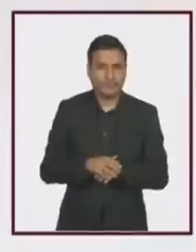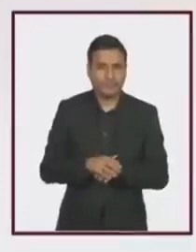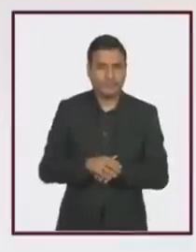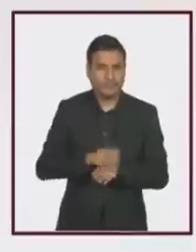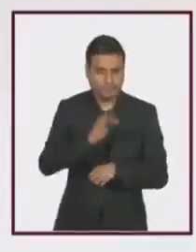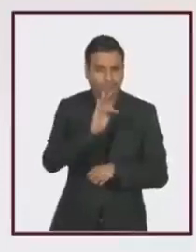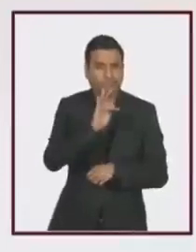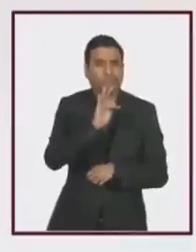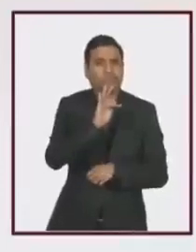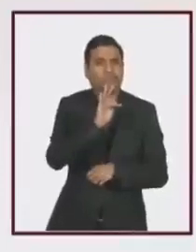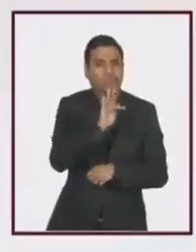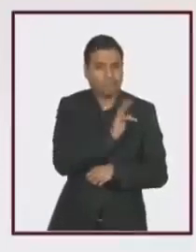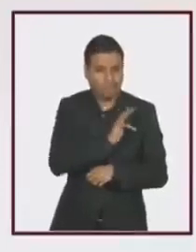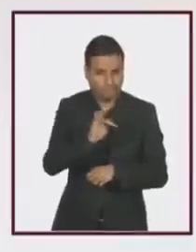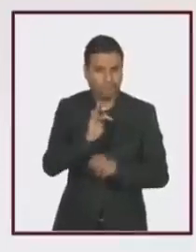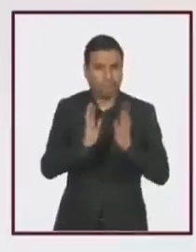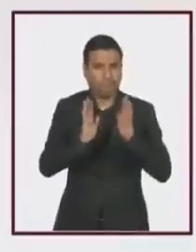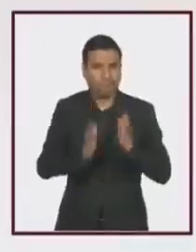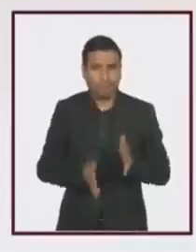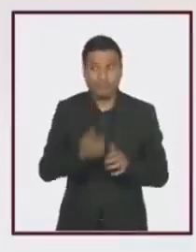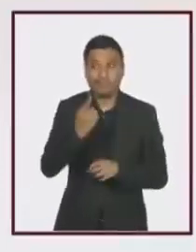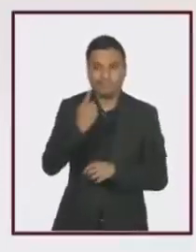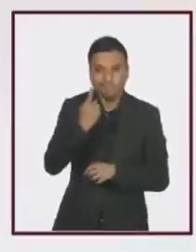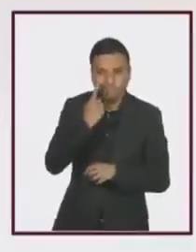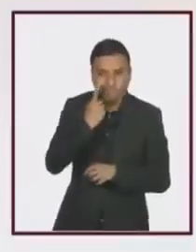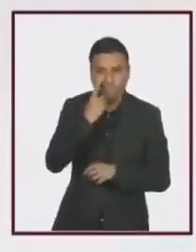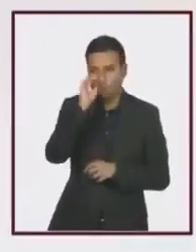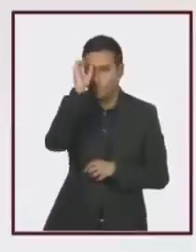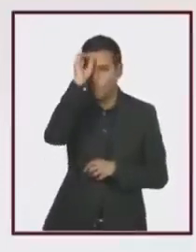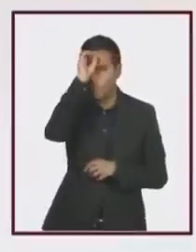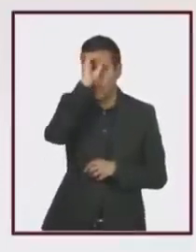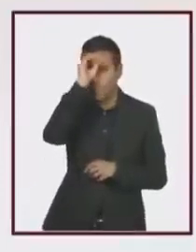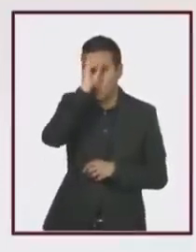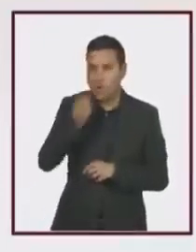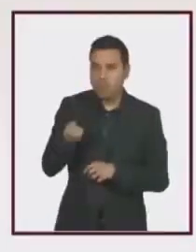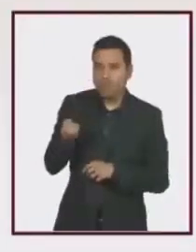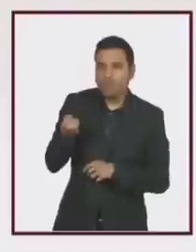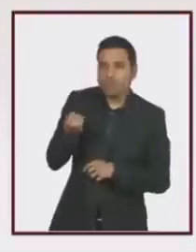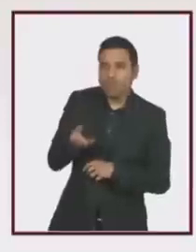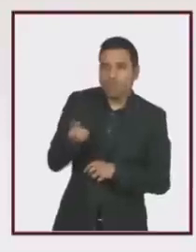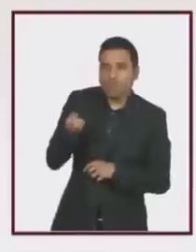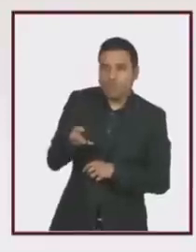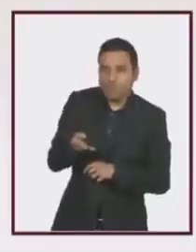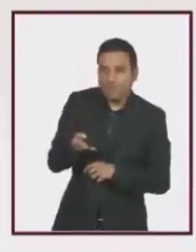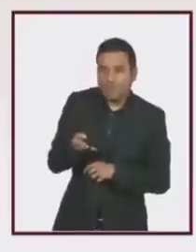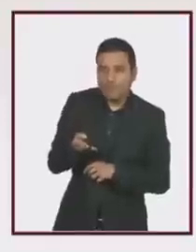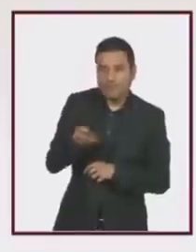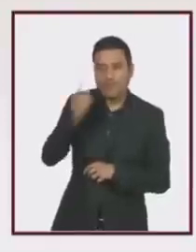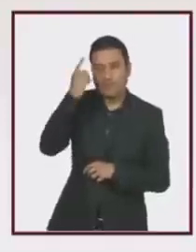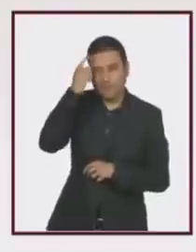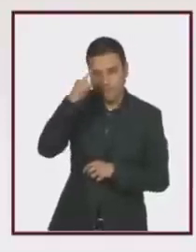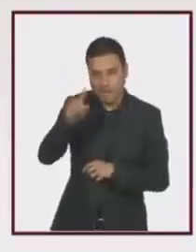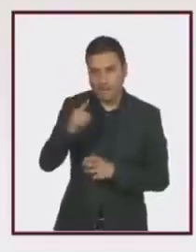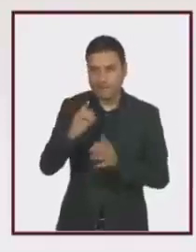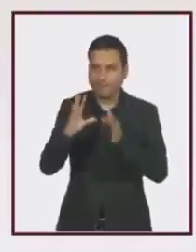tendrá la posibilidad de aportar elementos para hacer ese diagnóstico de los alumnos que vienen de